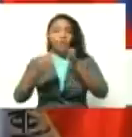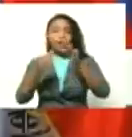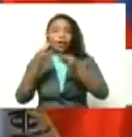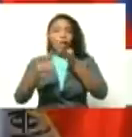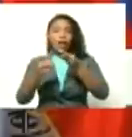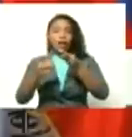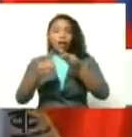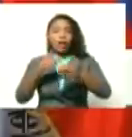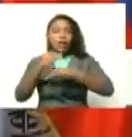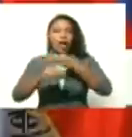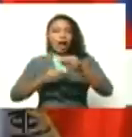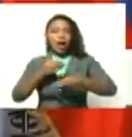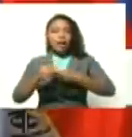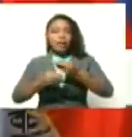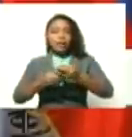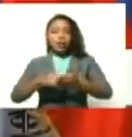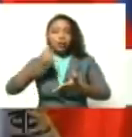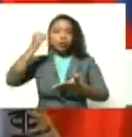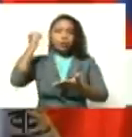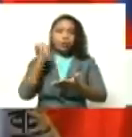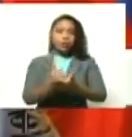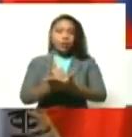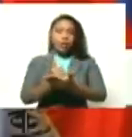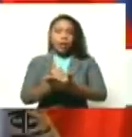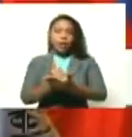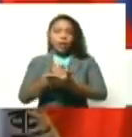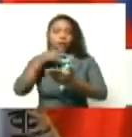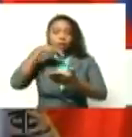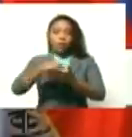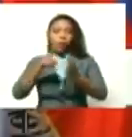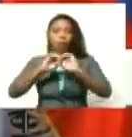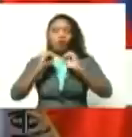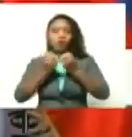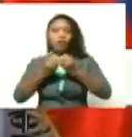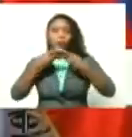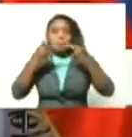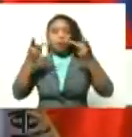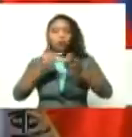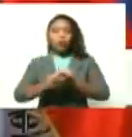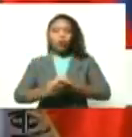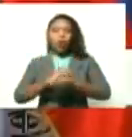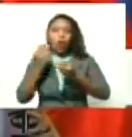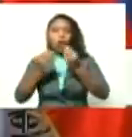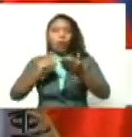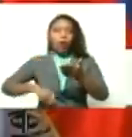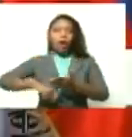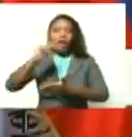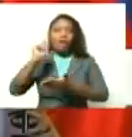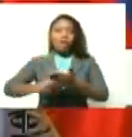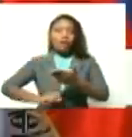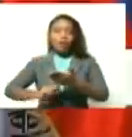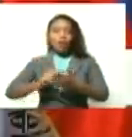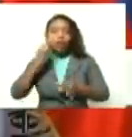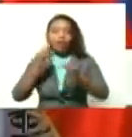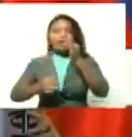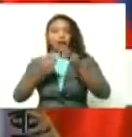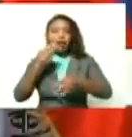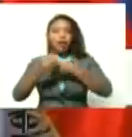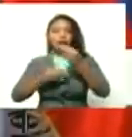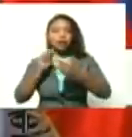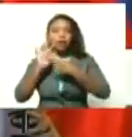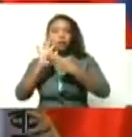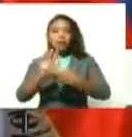consecuencia forja tanto el sello de la mencionada oficina del Ministerio Público como la firma del fiscal que la representa